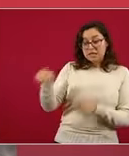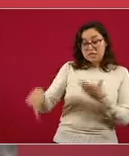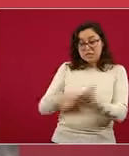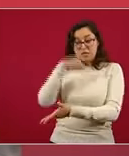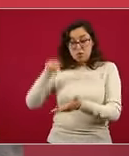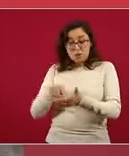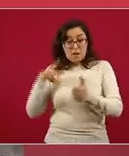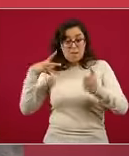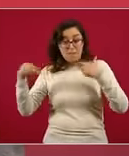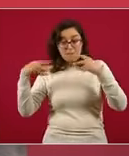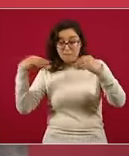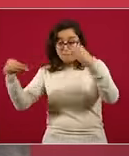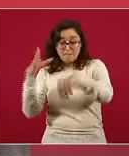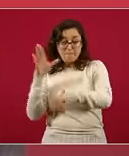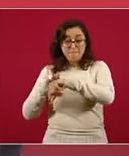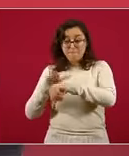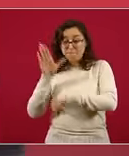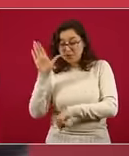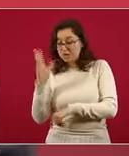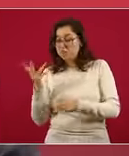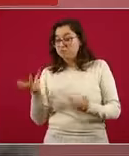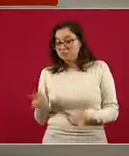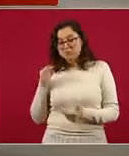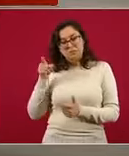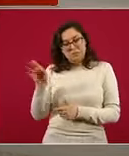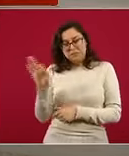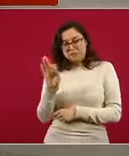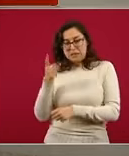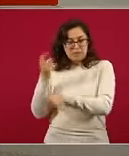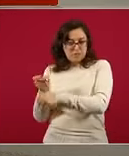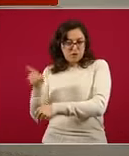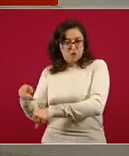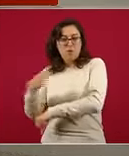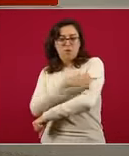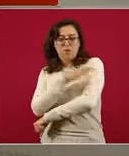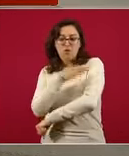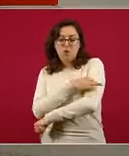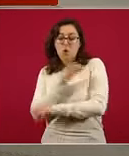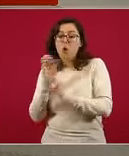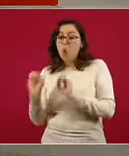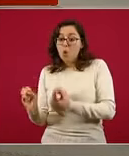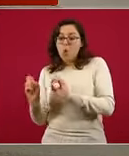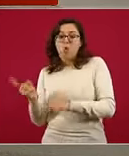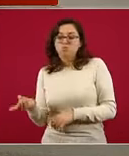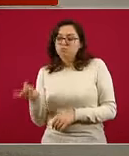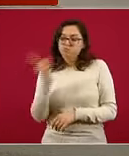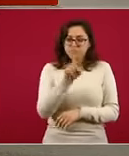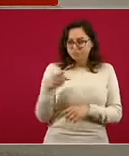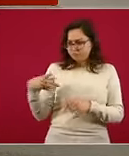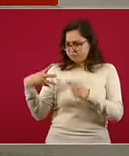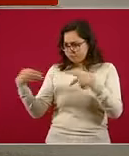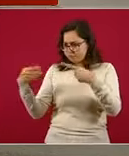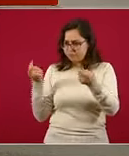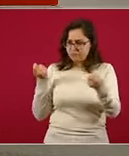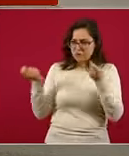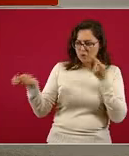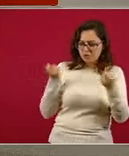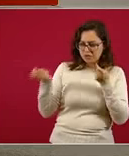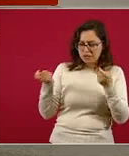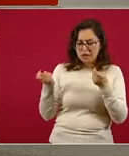los prioritarios de vacunar. También puede pasar algo complementario, que es en los sitios donde ya hay un buen grado de control, puede